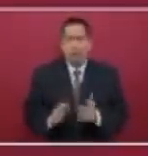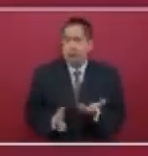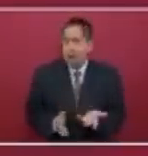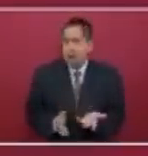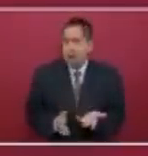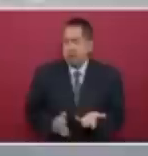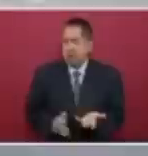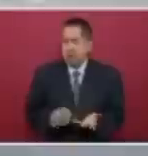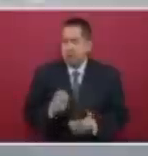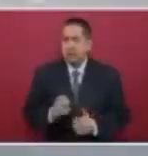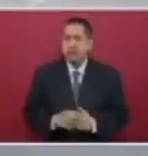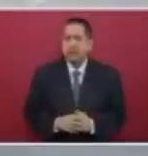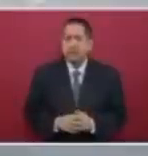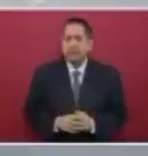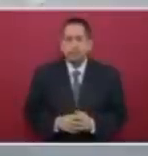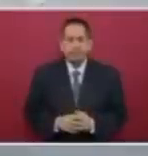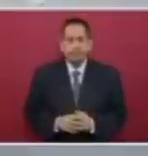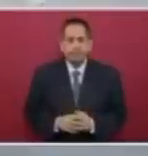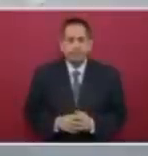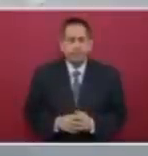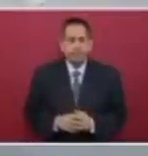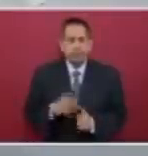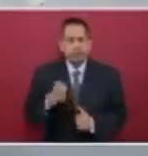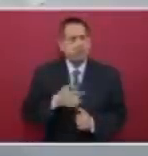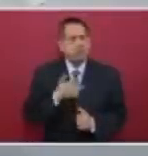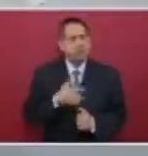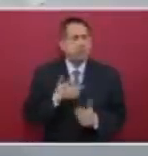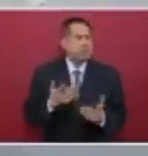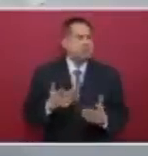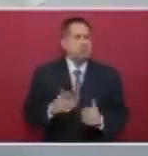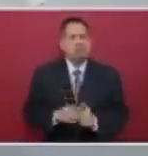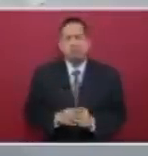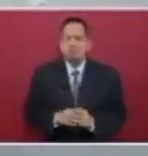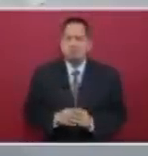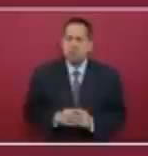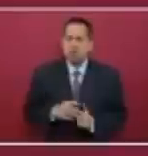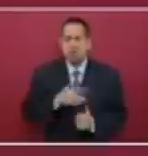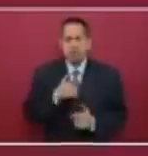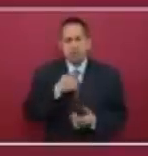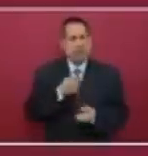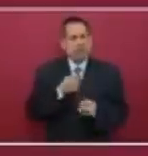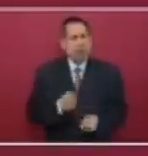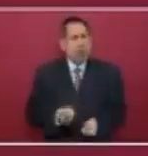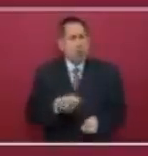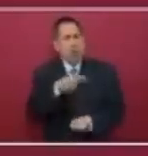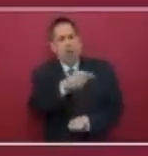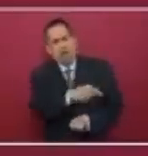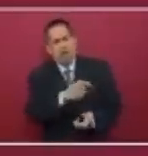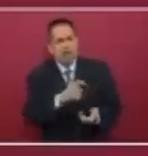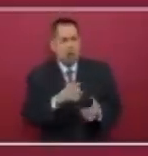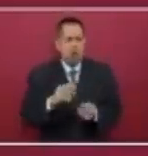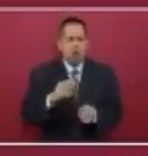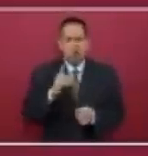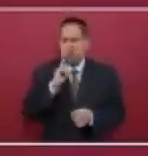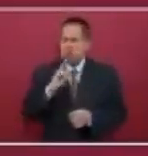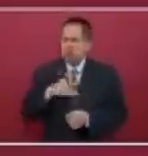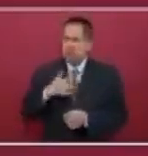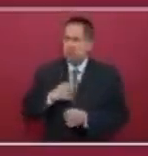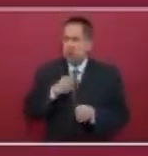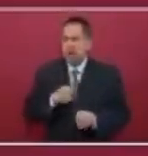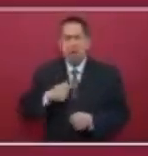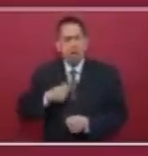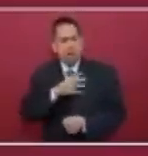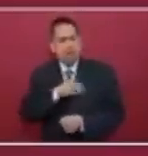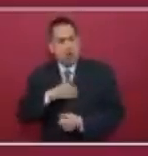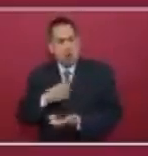y este me siento seguro o segura de que mi niño